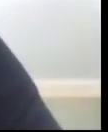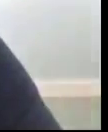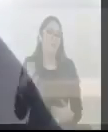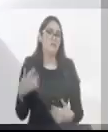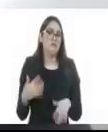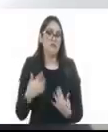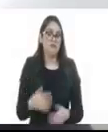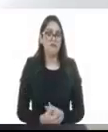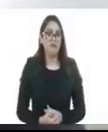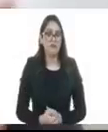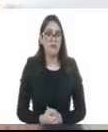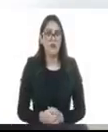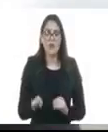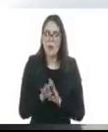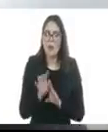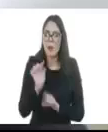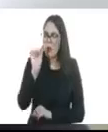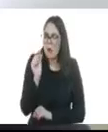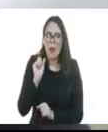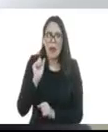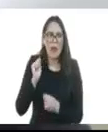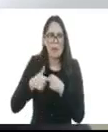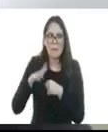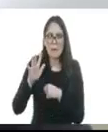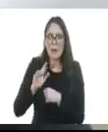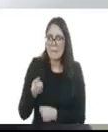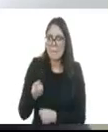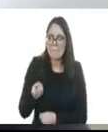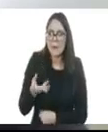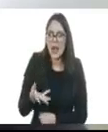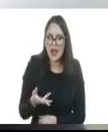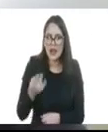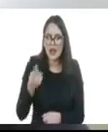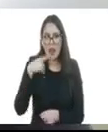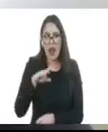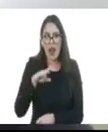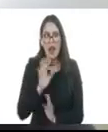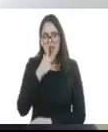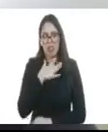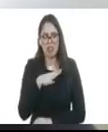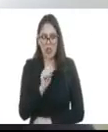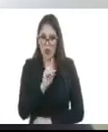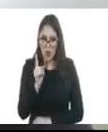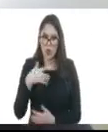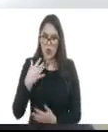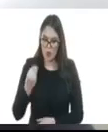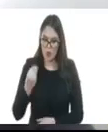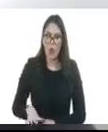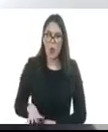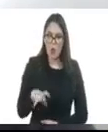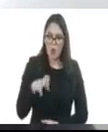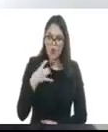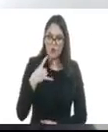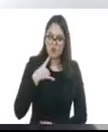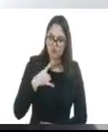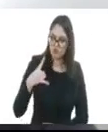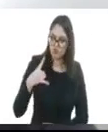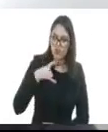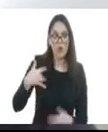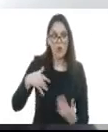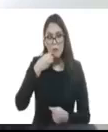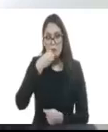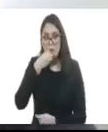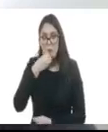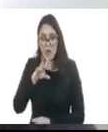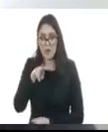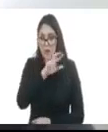gran granito de arena, no es cualquier esfuerzo y reconoce la labor de aquellos y aquellas